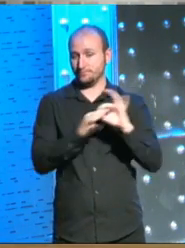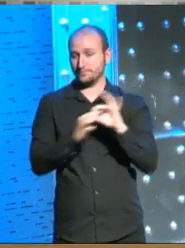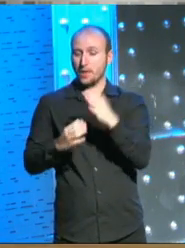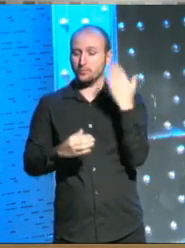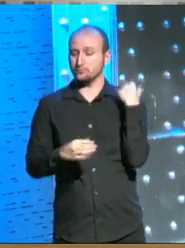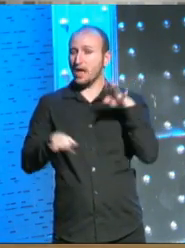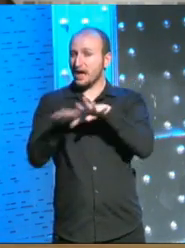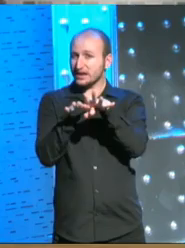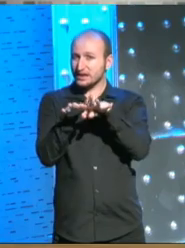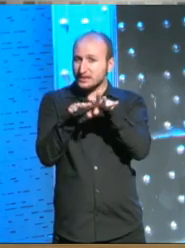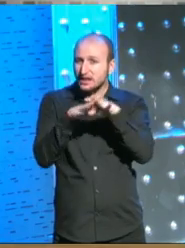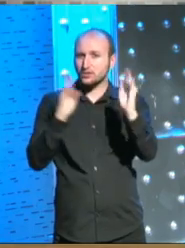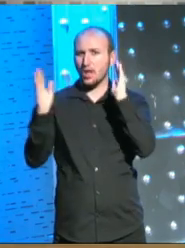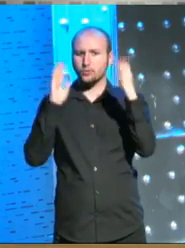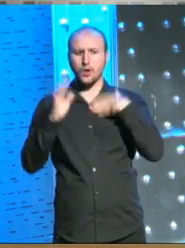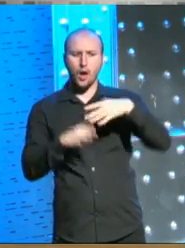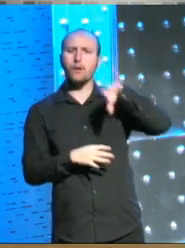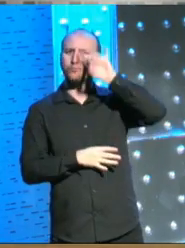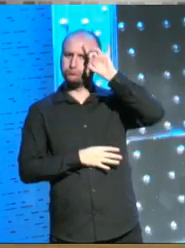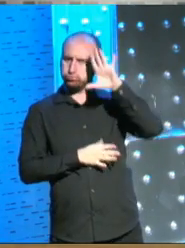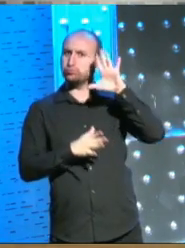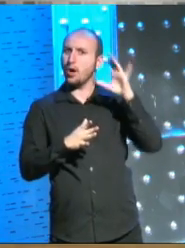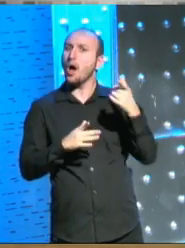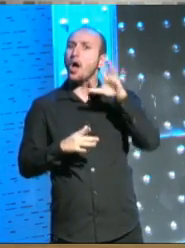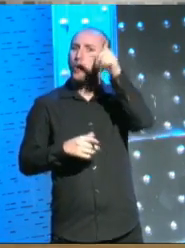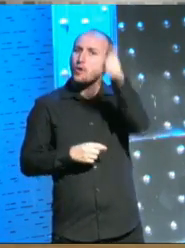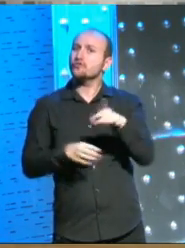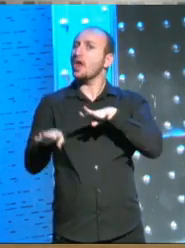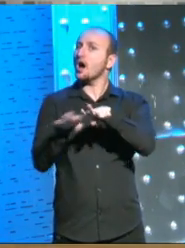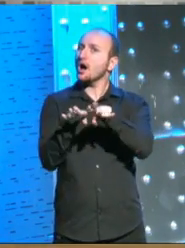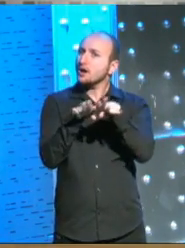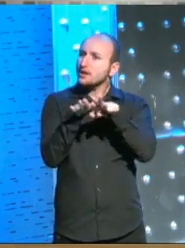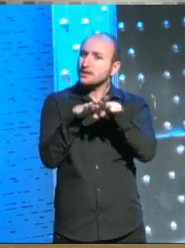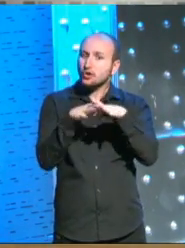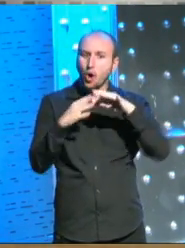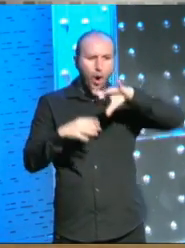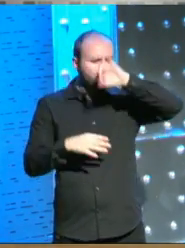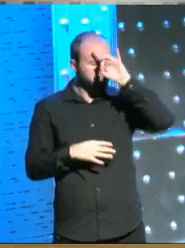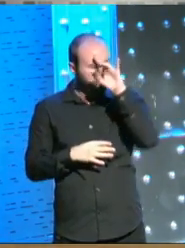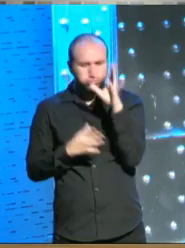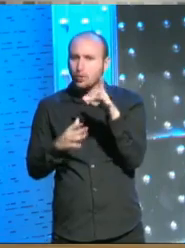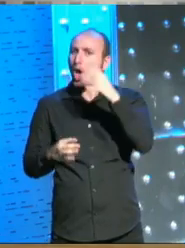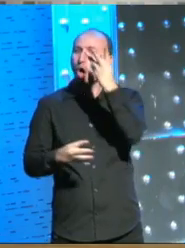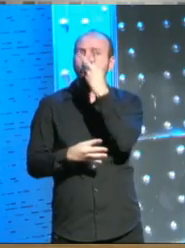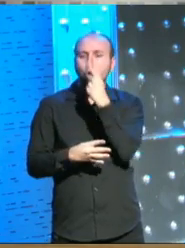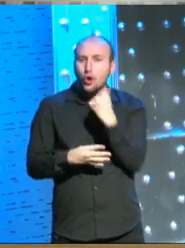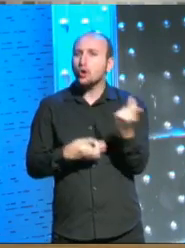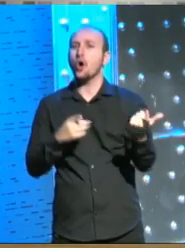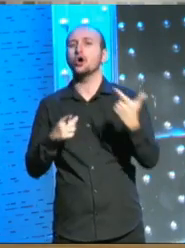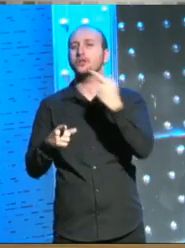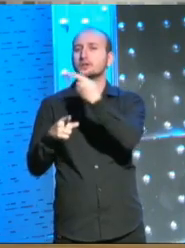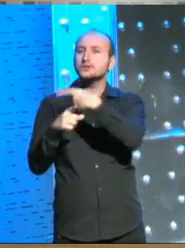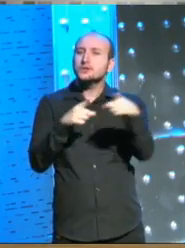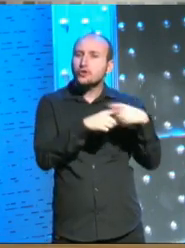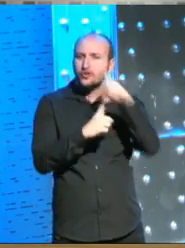época, asombradas, y hay un crítico que queda tan alucinado que habla del color verídico de